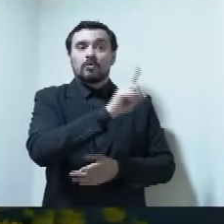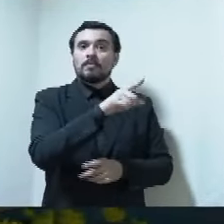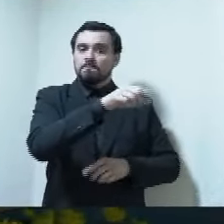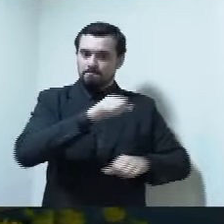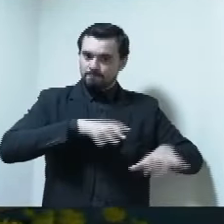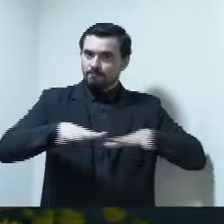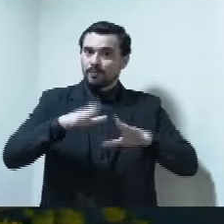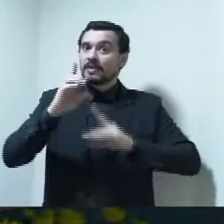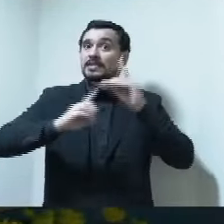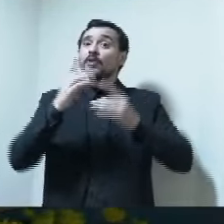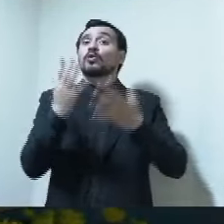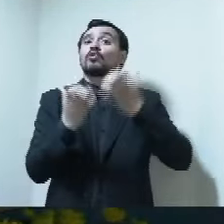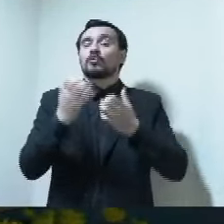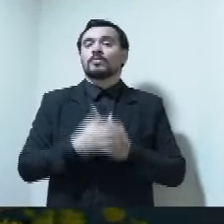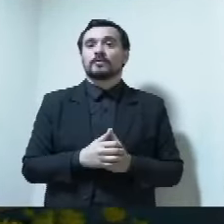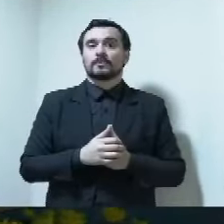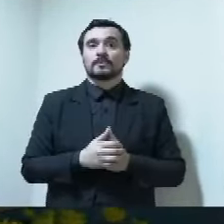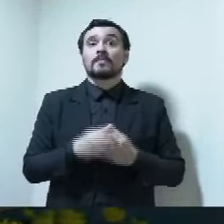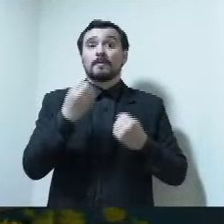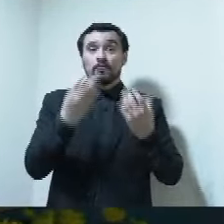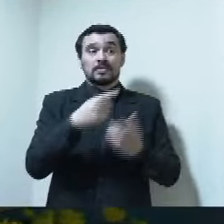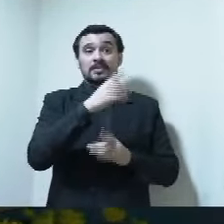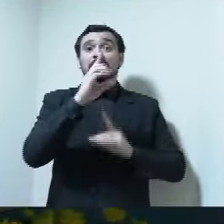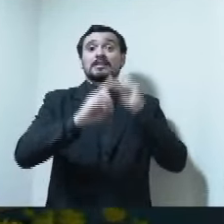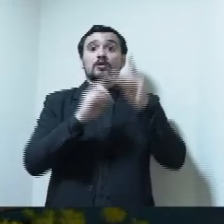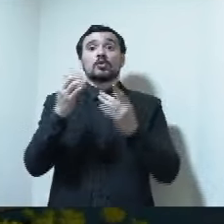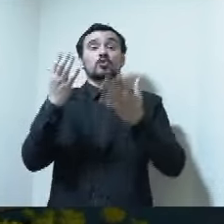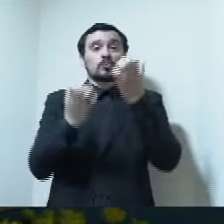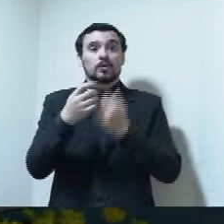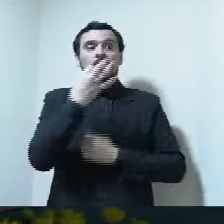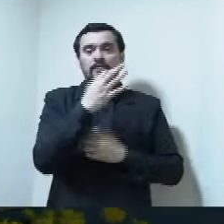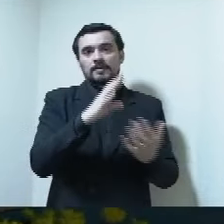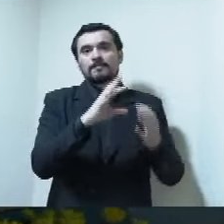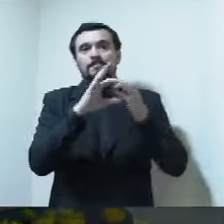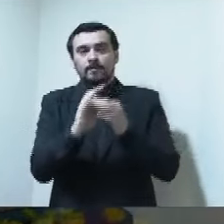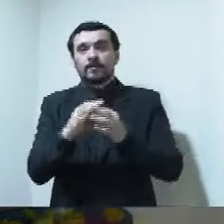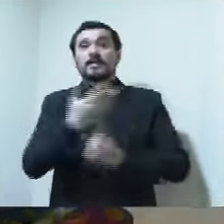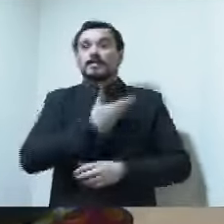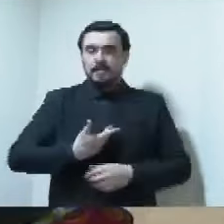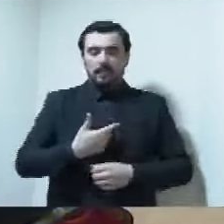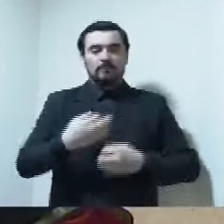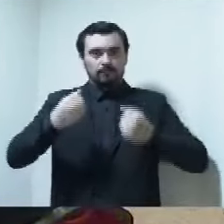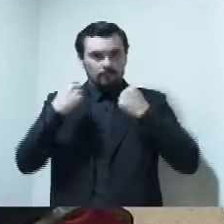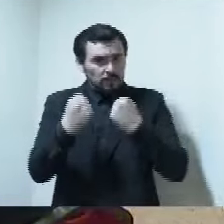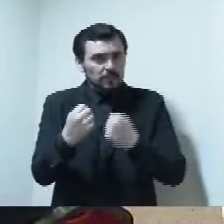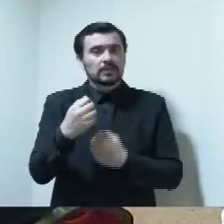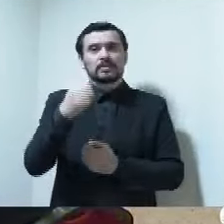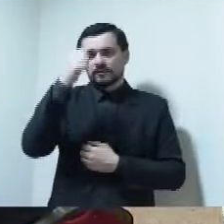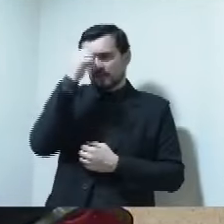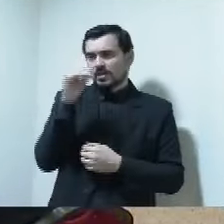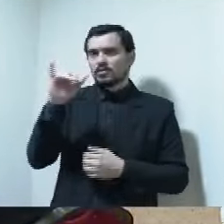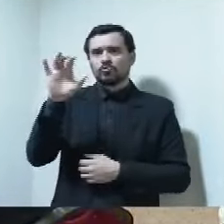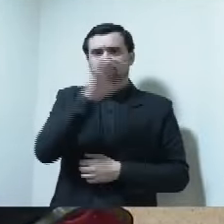del desarrollo económico. Este desarrollo económico tiene que sustentarse entonces en un Estado fuerte, con instituciones